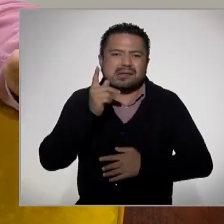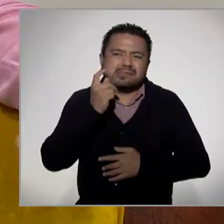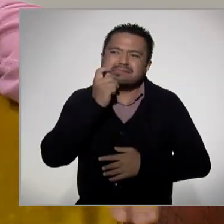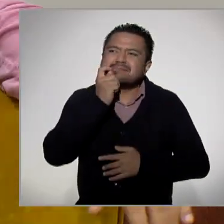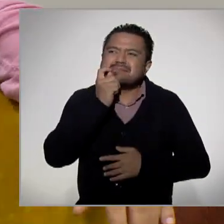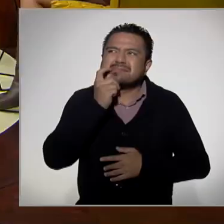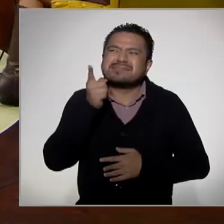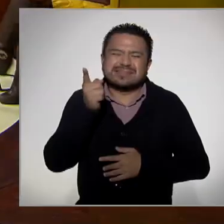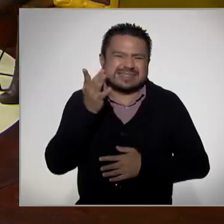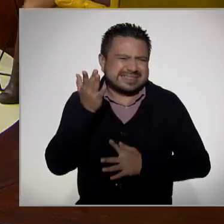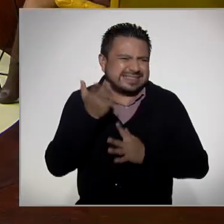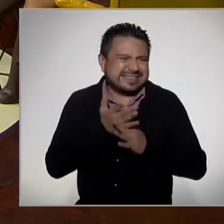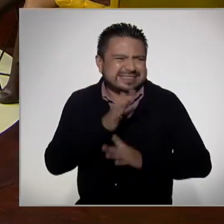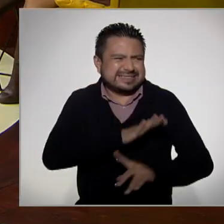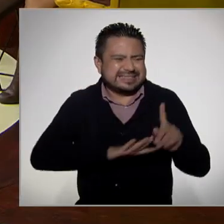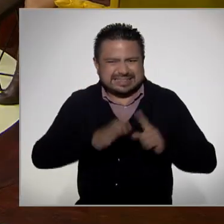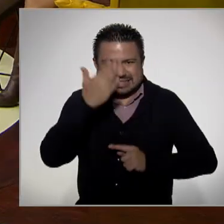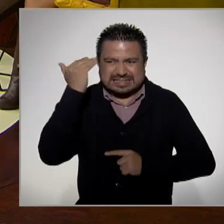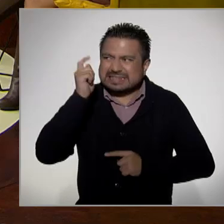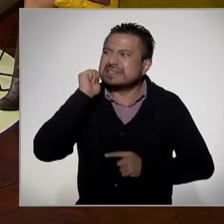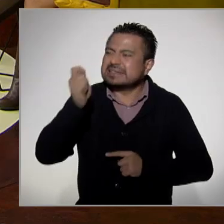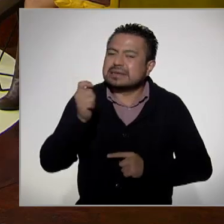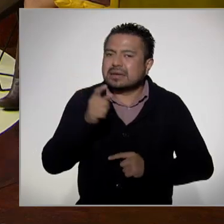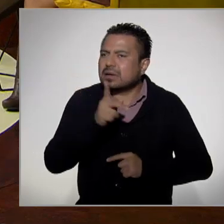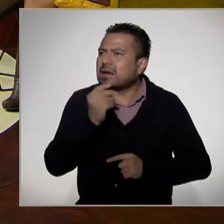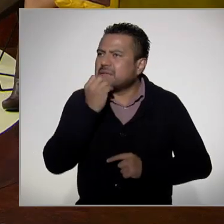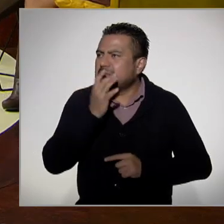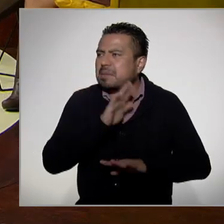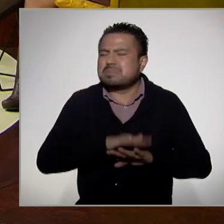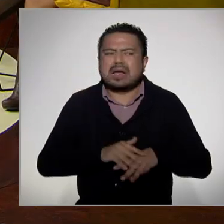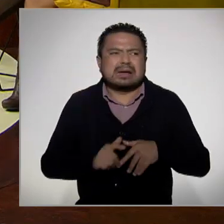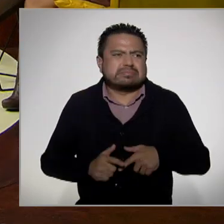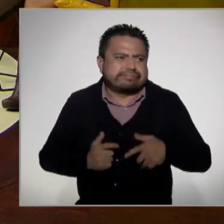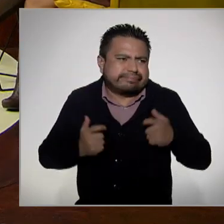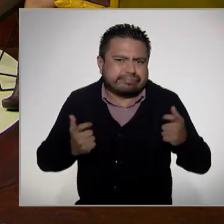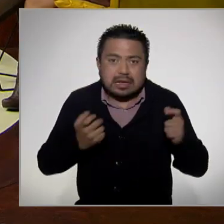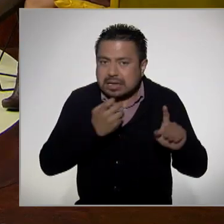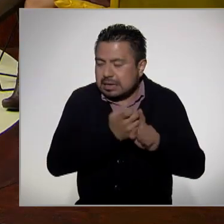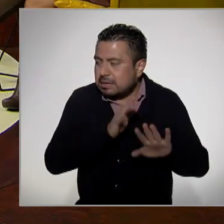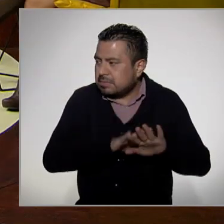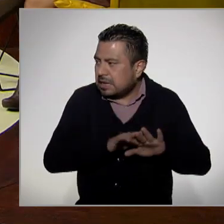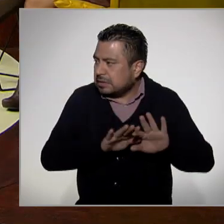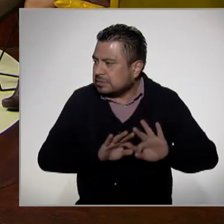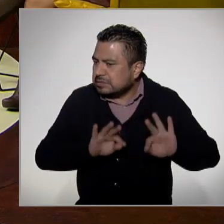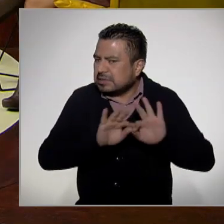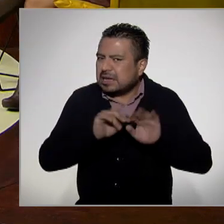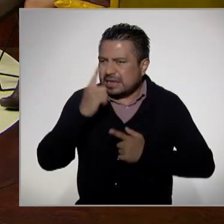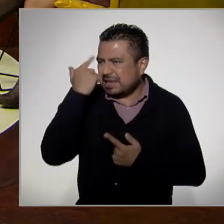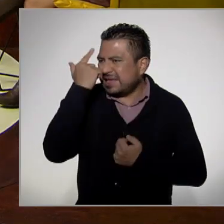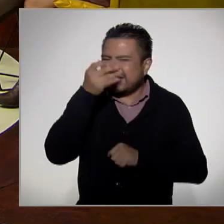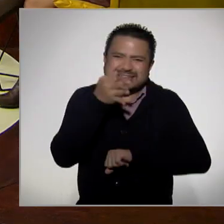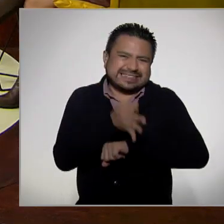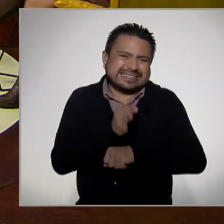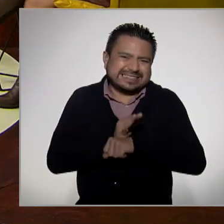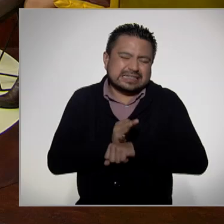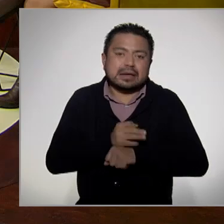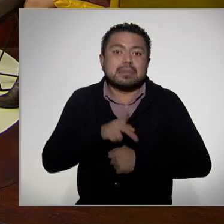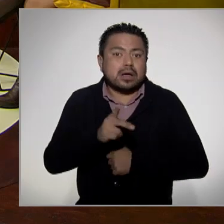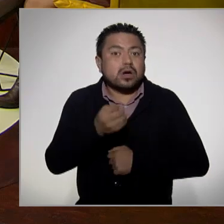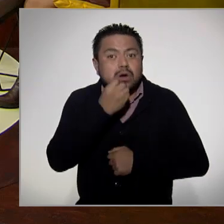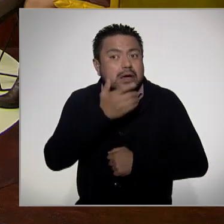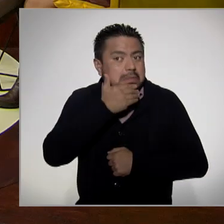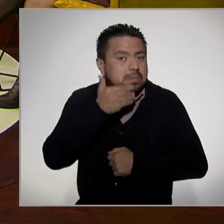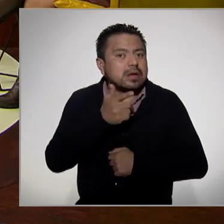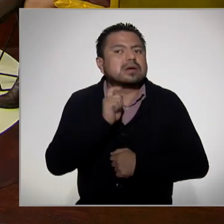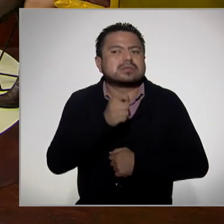unión existen en la mitad la gente no sabe quién era por el comida espinacas y se ponía muy fuerte esto tenía una base fisiológica esta caricatura pero si comen bien van a